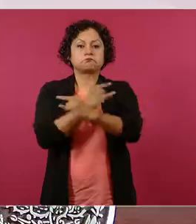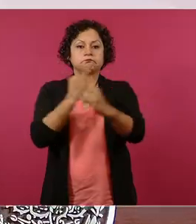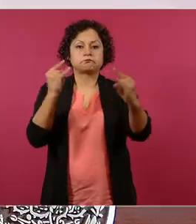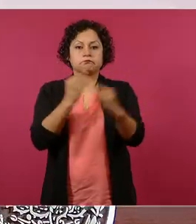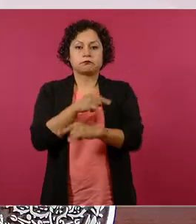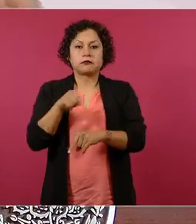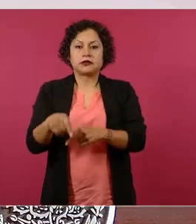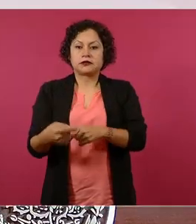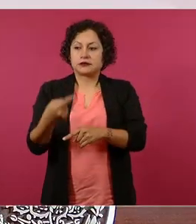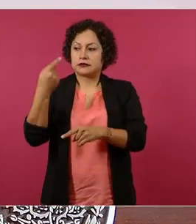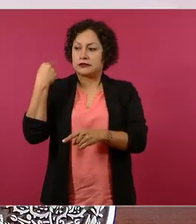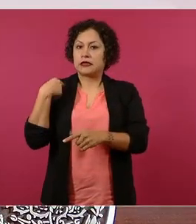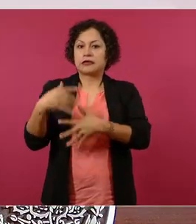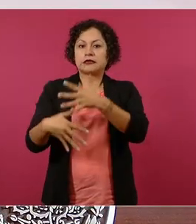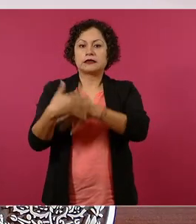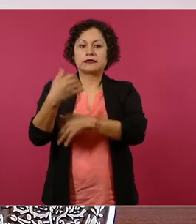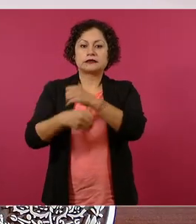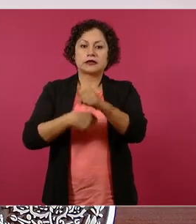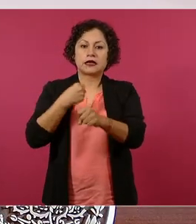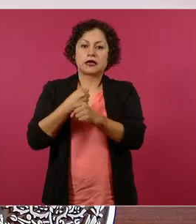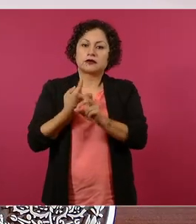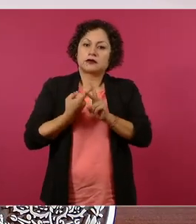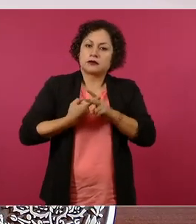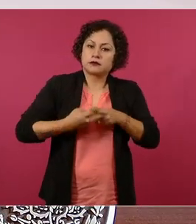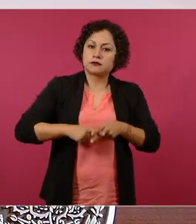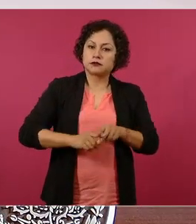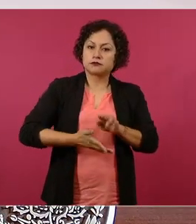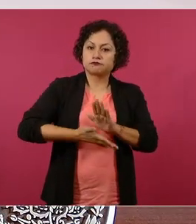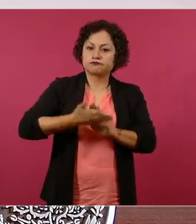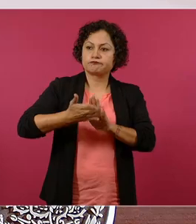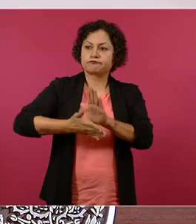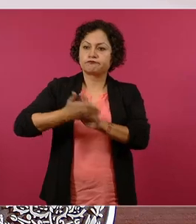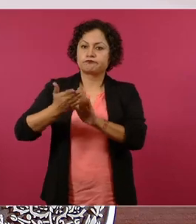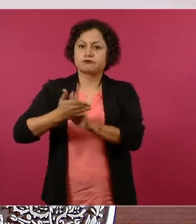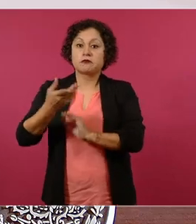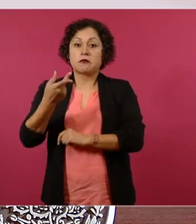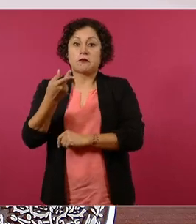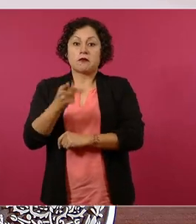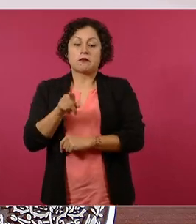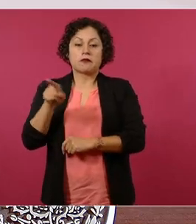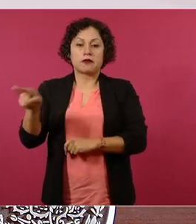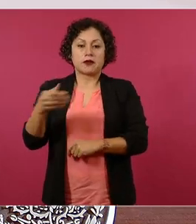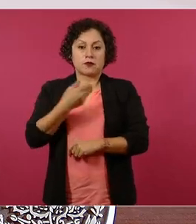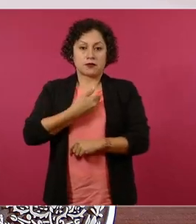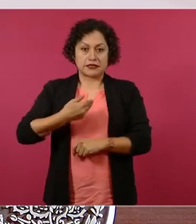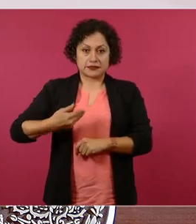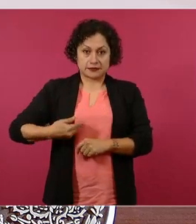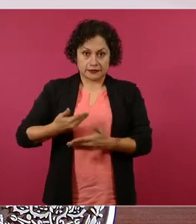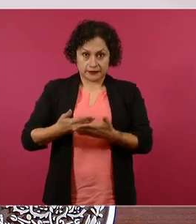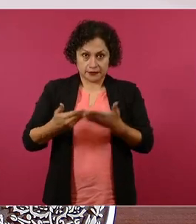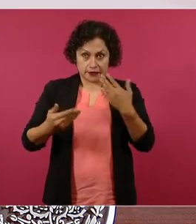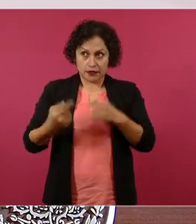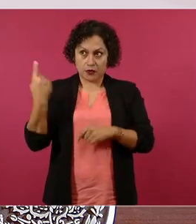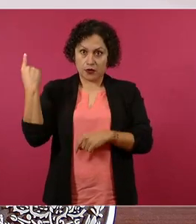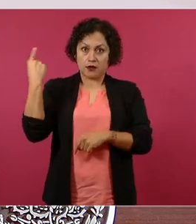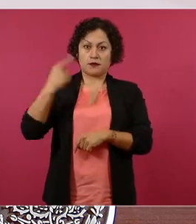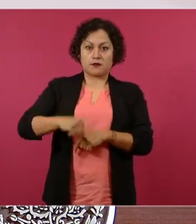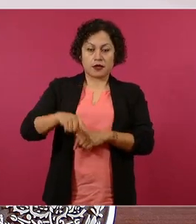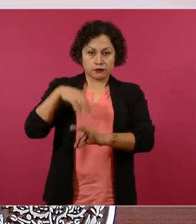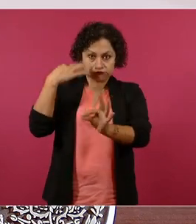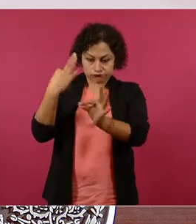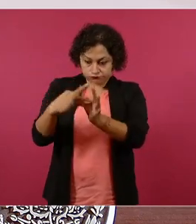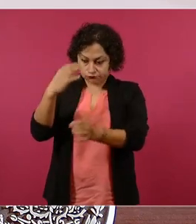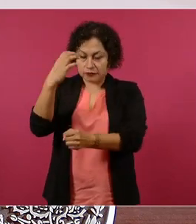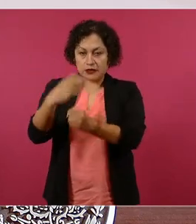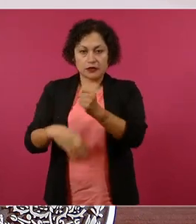construcción eh esta en esta administración el presidente nos solicitó que pudiéramos terminar esta